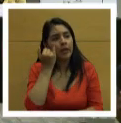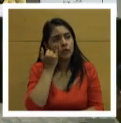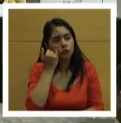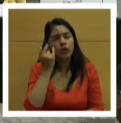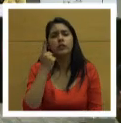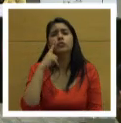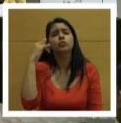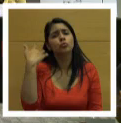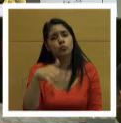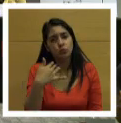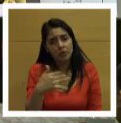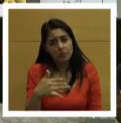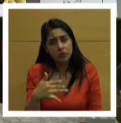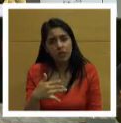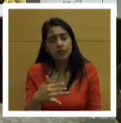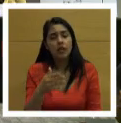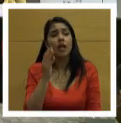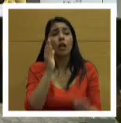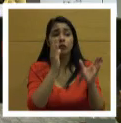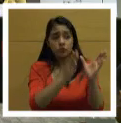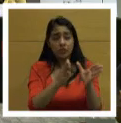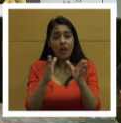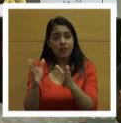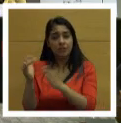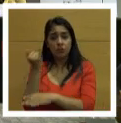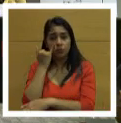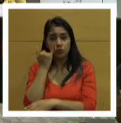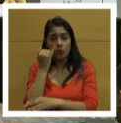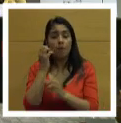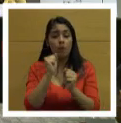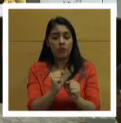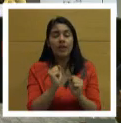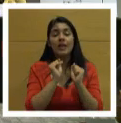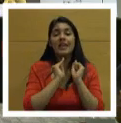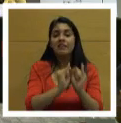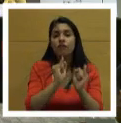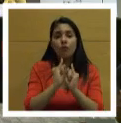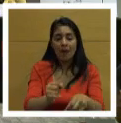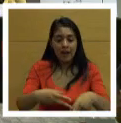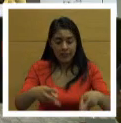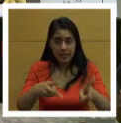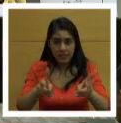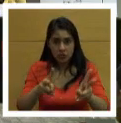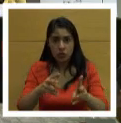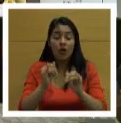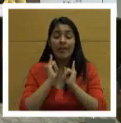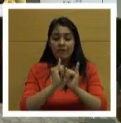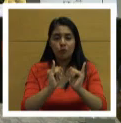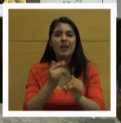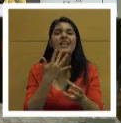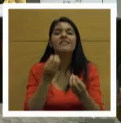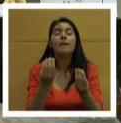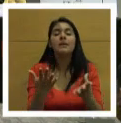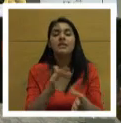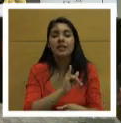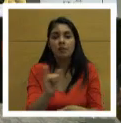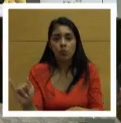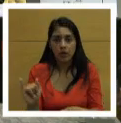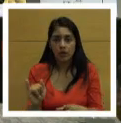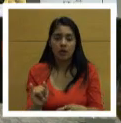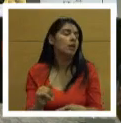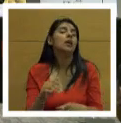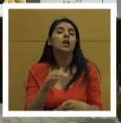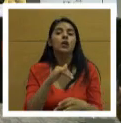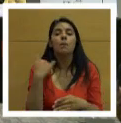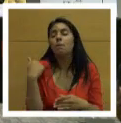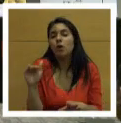es muy importante cada institución poder informarle de sus derechos, saber qué viene en el proceso, independientemente que le toque a otra institución.